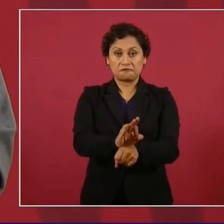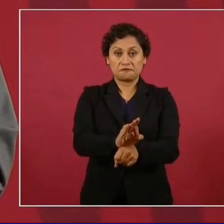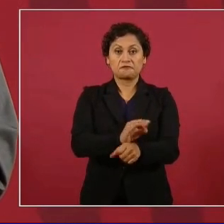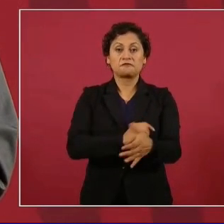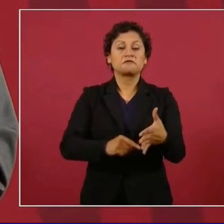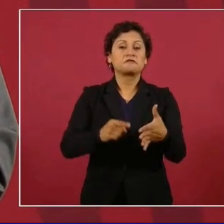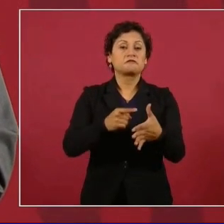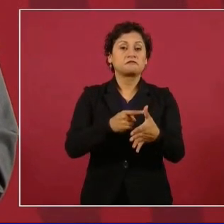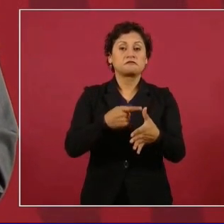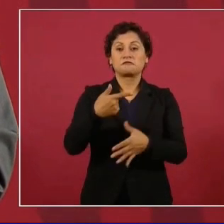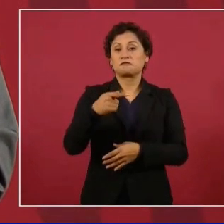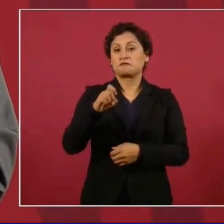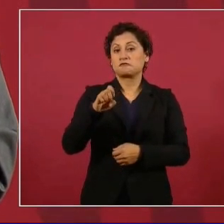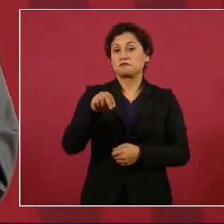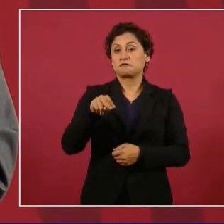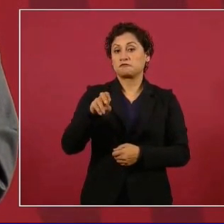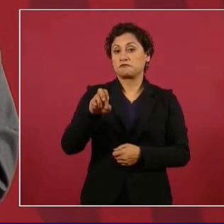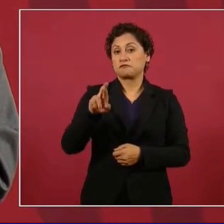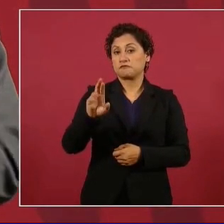género,